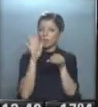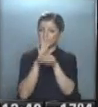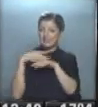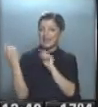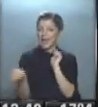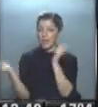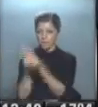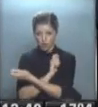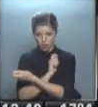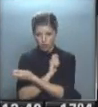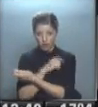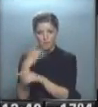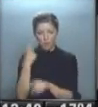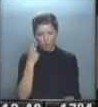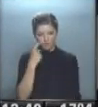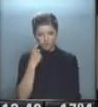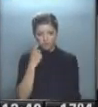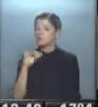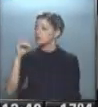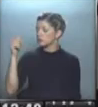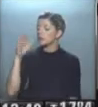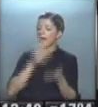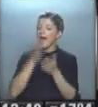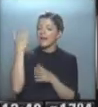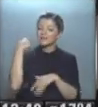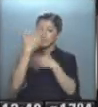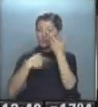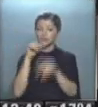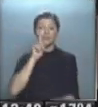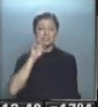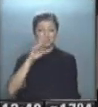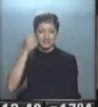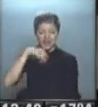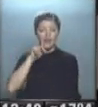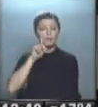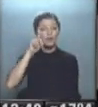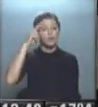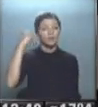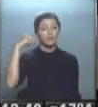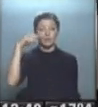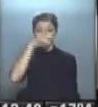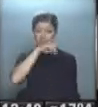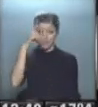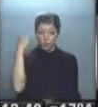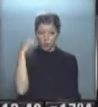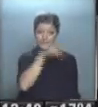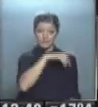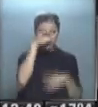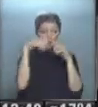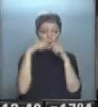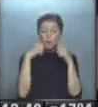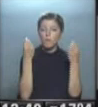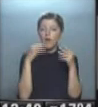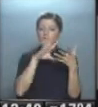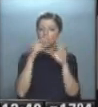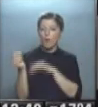bueno, eso fue durante la revolución iraní en 1979 también. En un primer momento era frente a la prohibición. Exacto. De